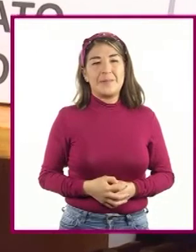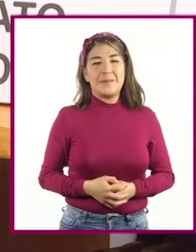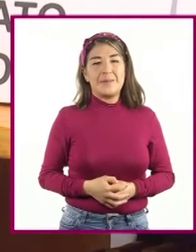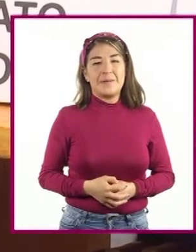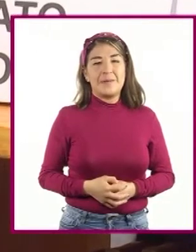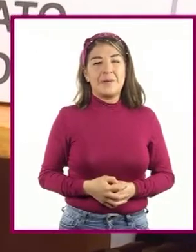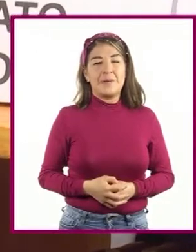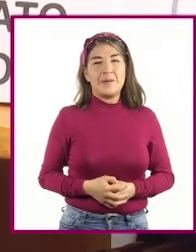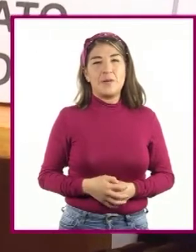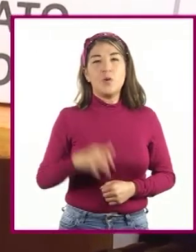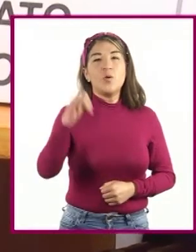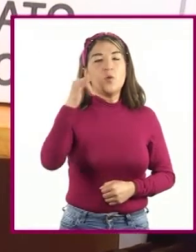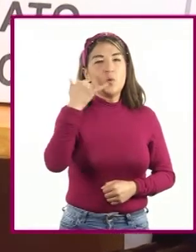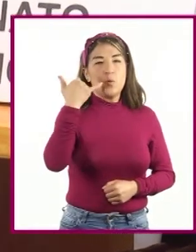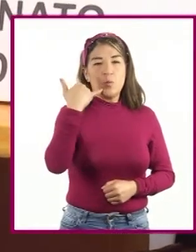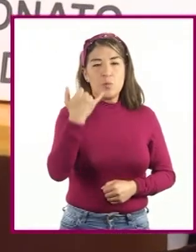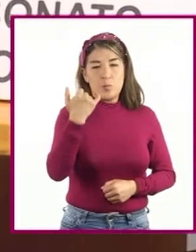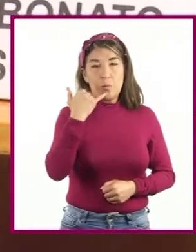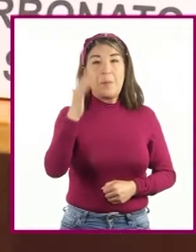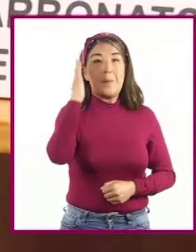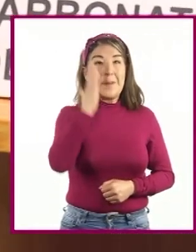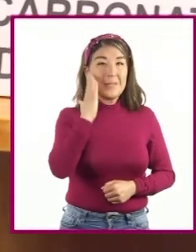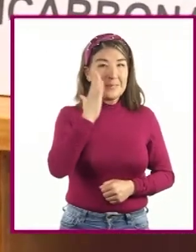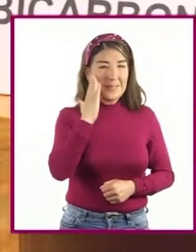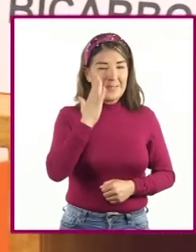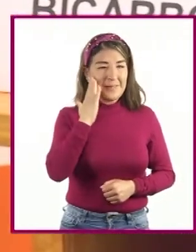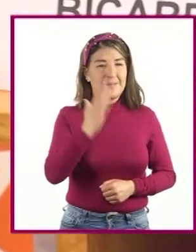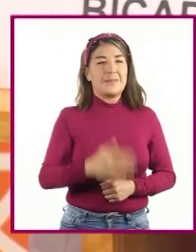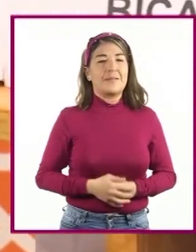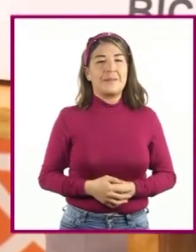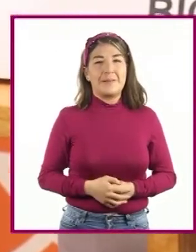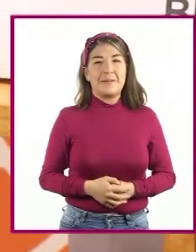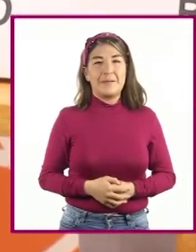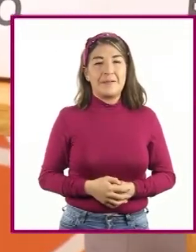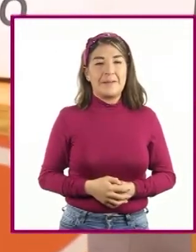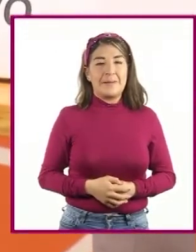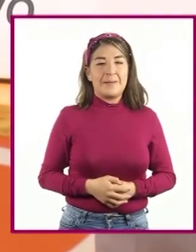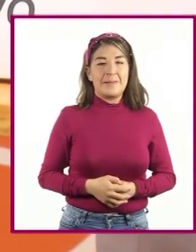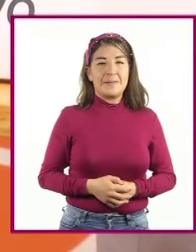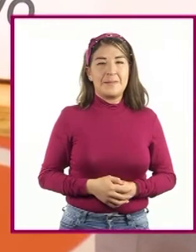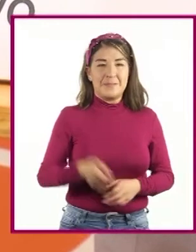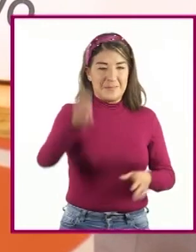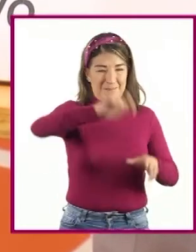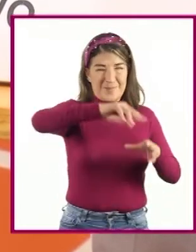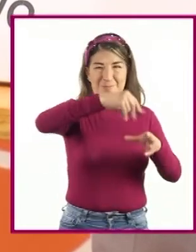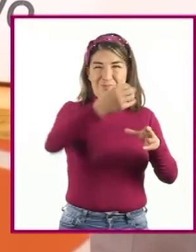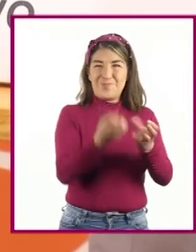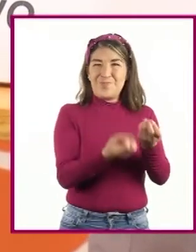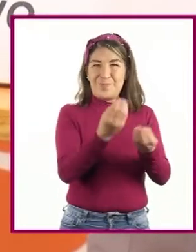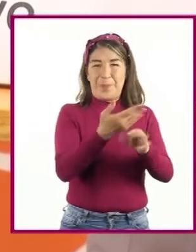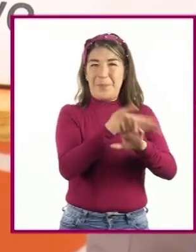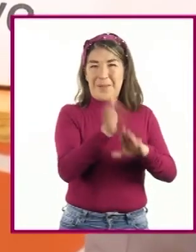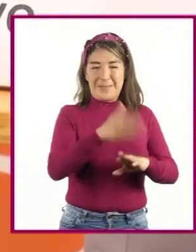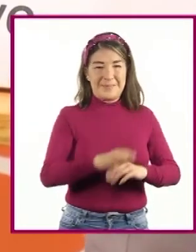el jugo de manzana, el bicarbonato de sodio,